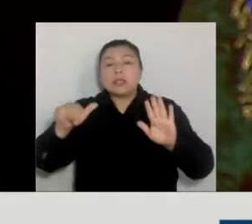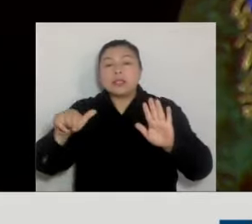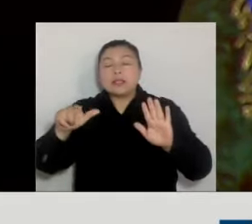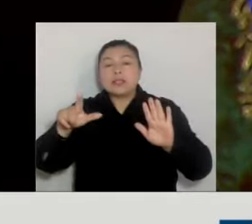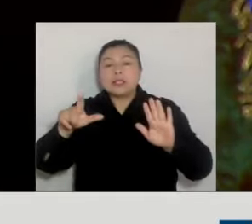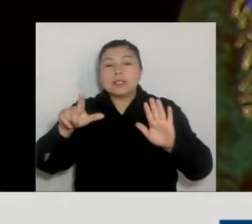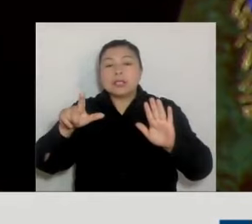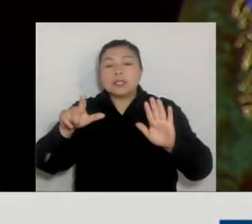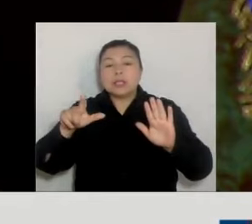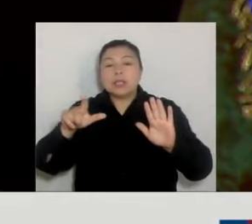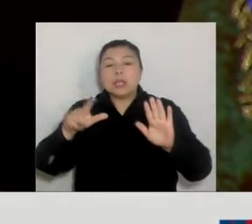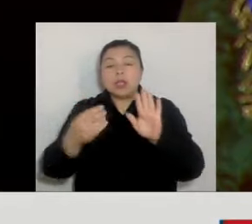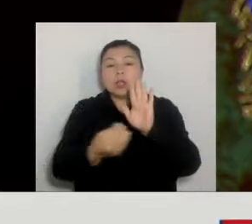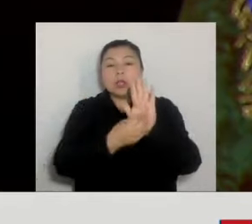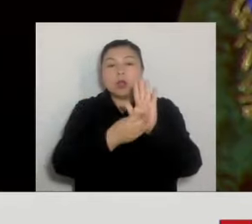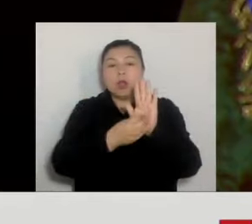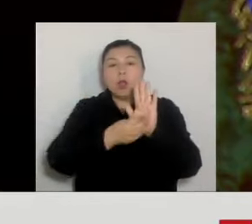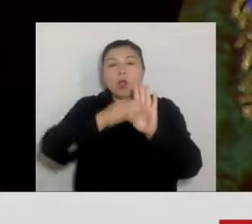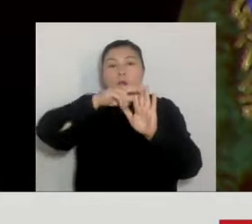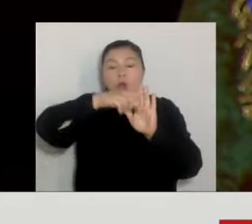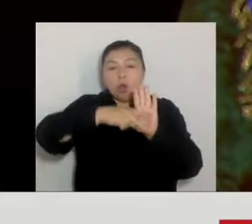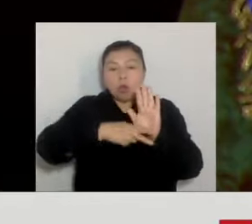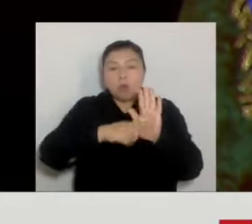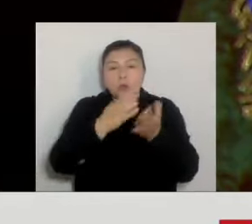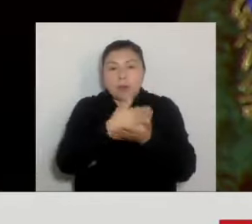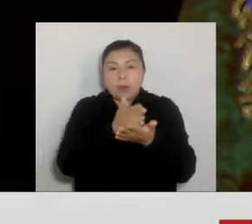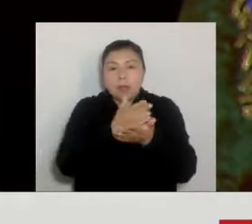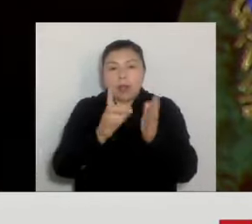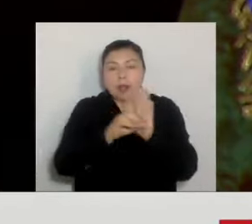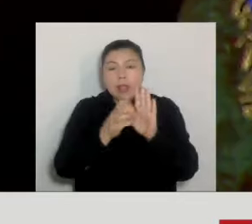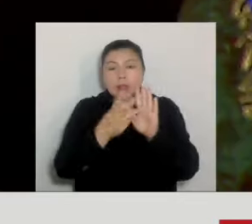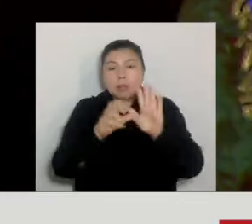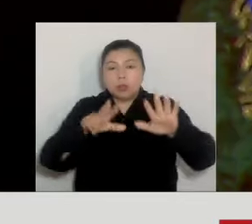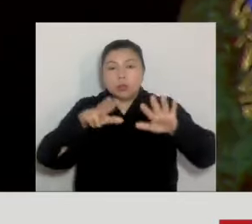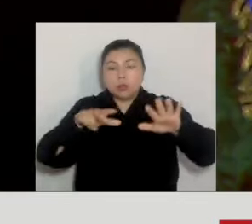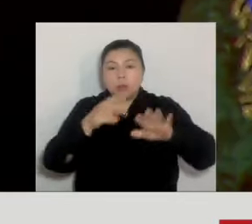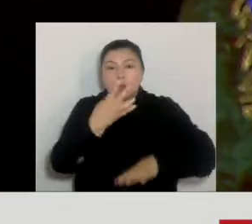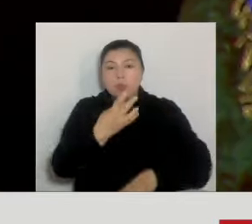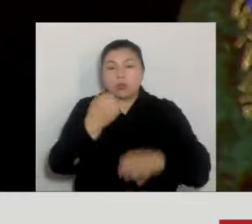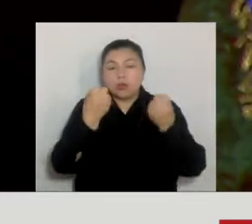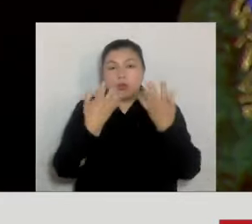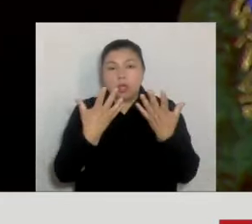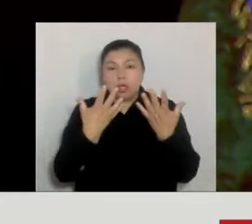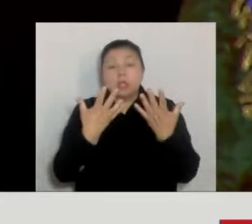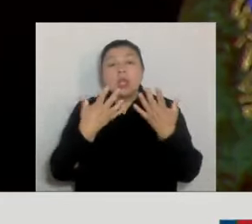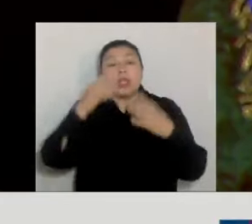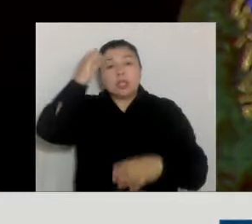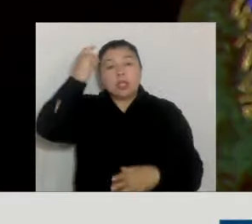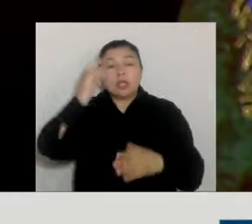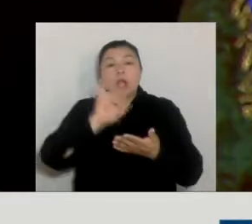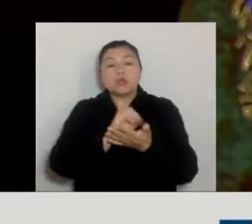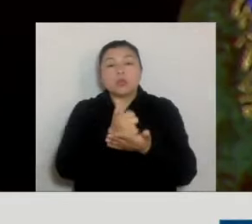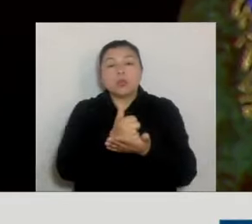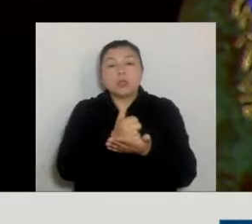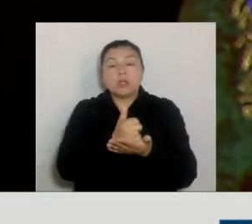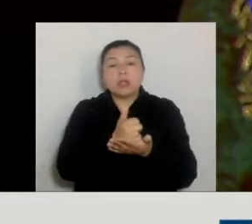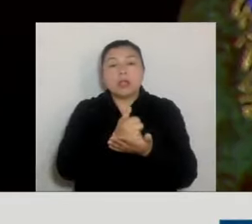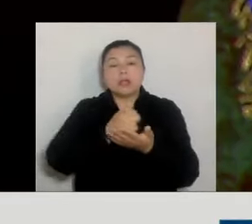e introduce otras medidas de perfeccionamiento a la ley número 18410 que crea la superintendencia de Electricidad